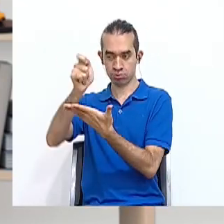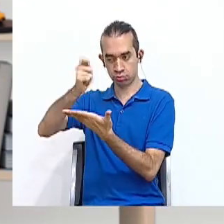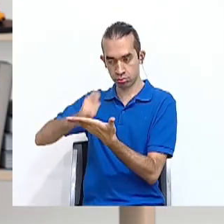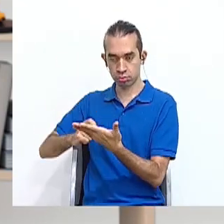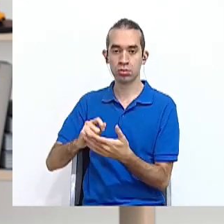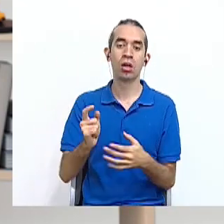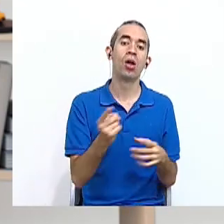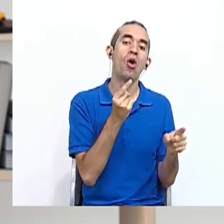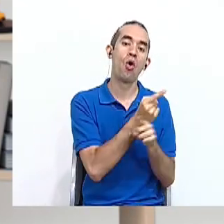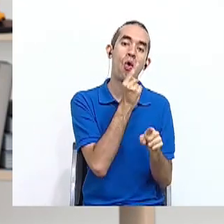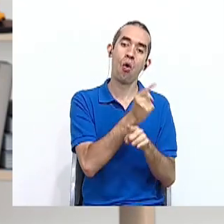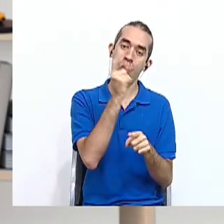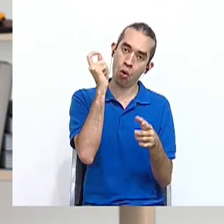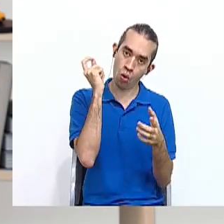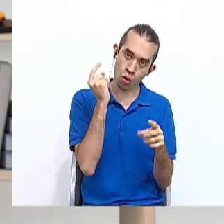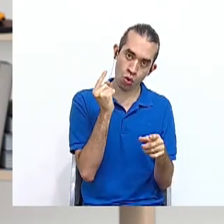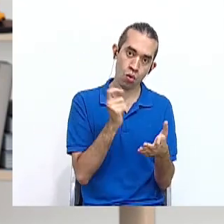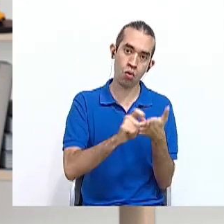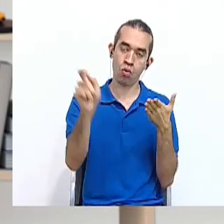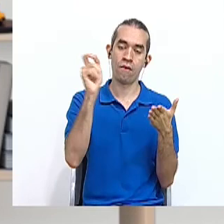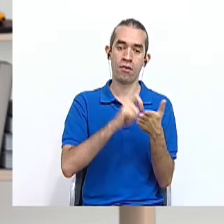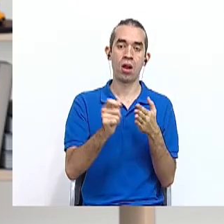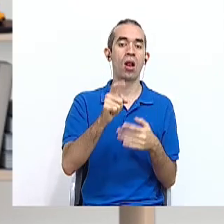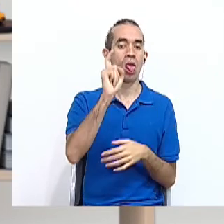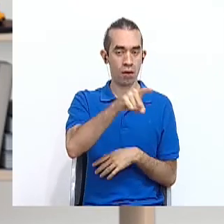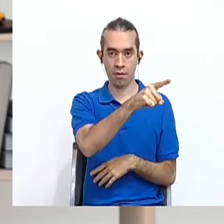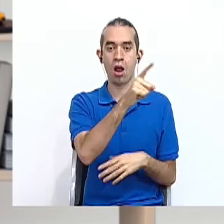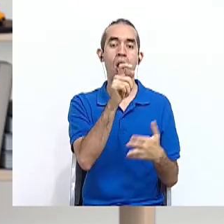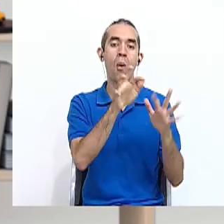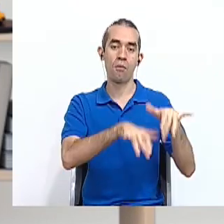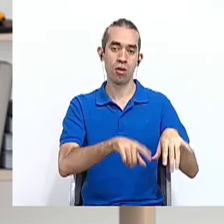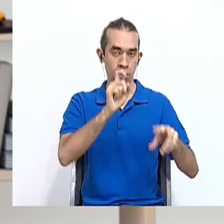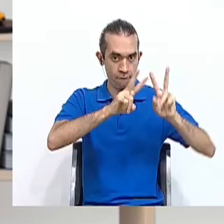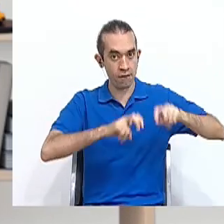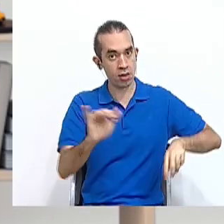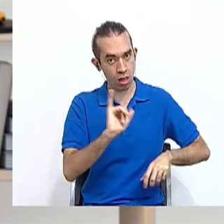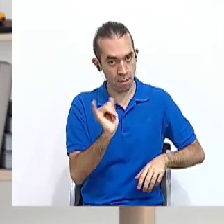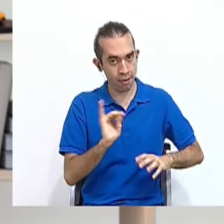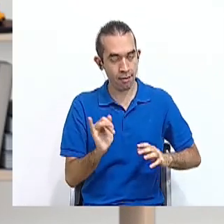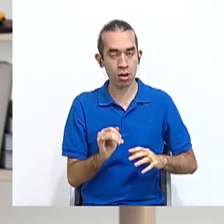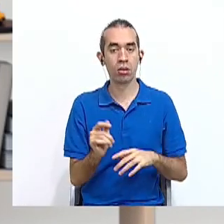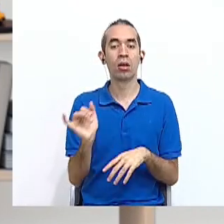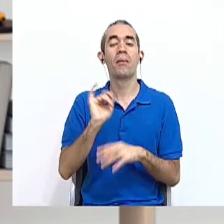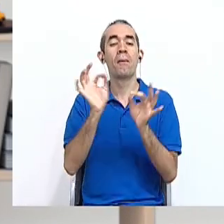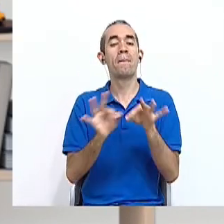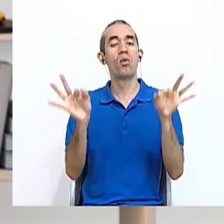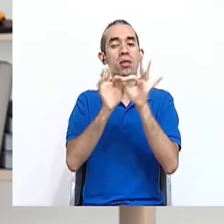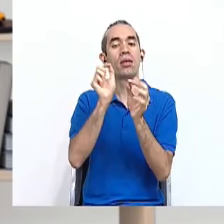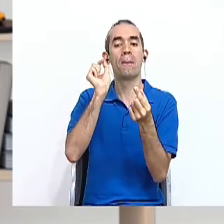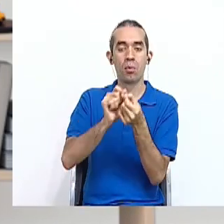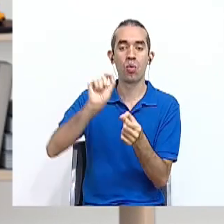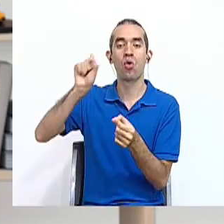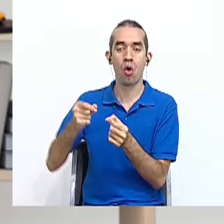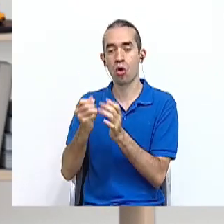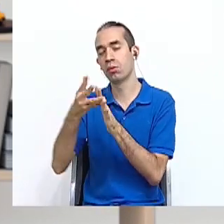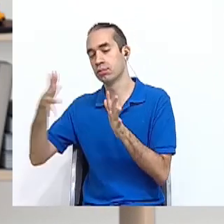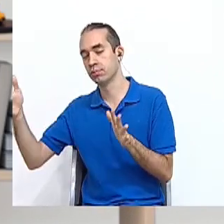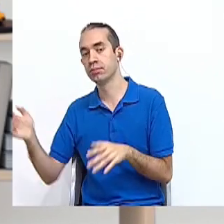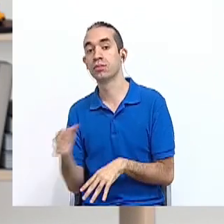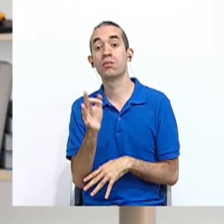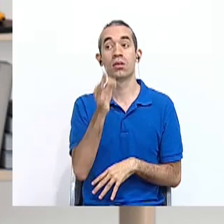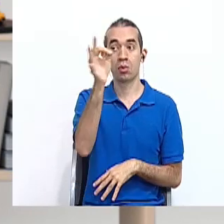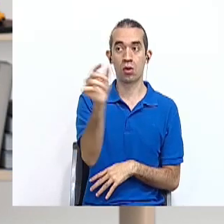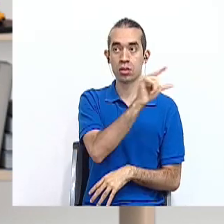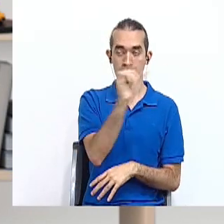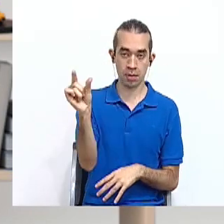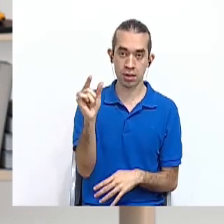Ortografía, aunque lo haga en compu, lo tiene que revisar. Y, por supuesto, que la puntuación. Así que la próxima semana nos vamos a sentar